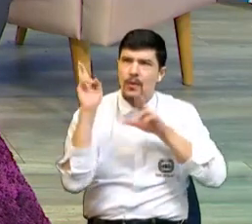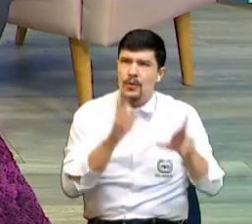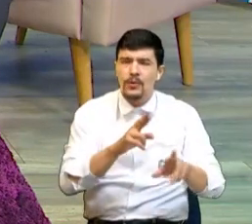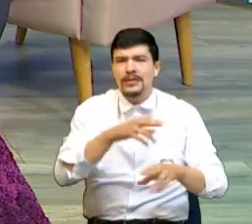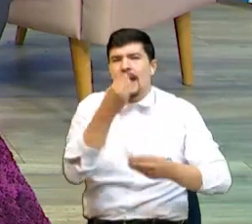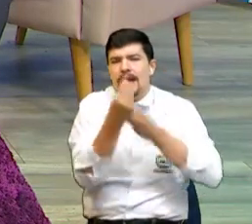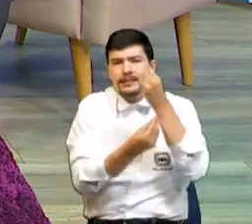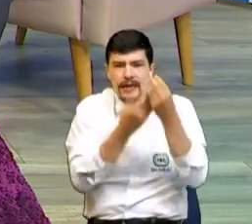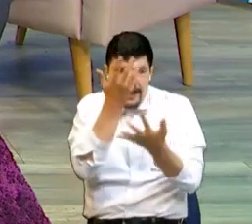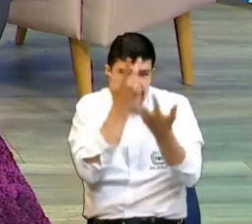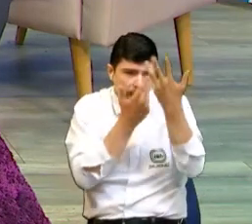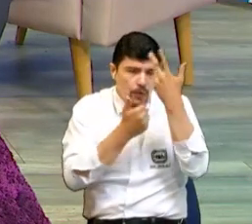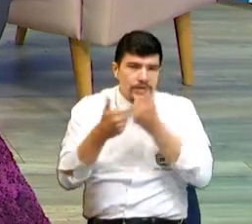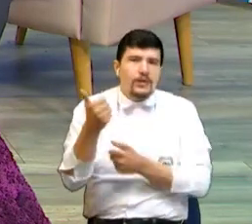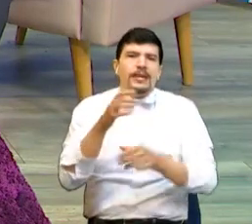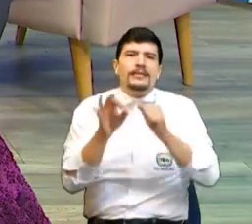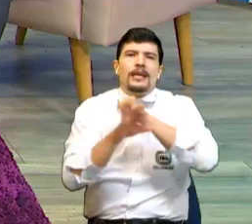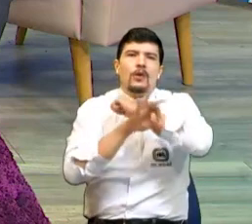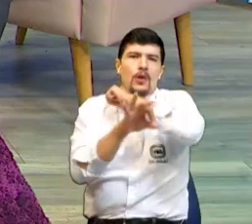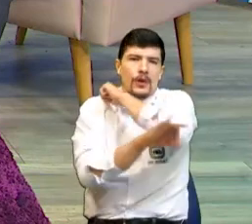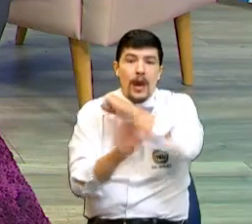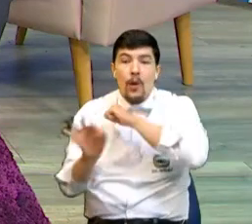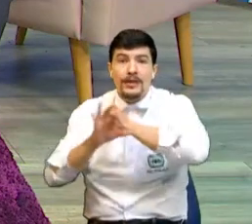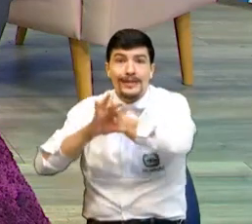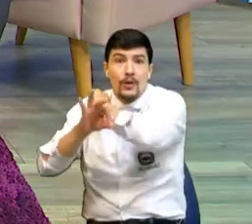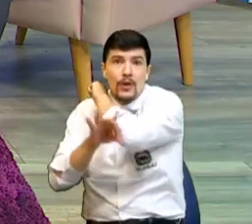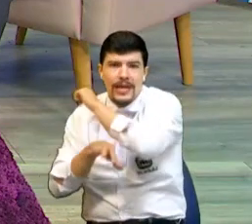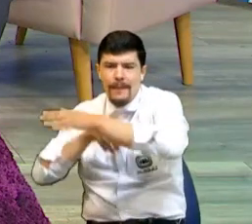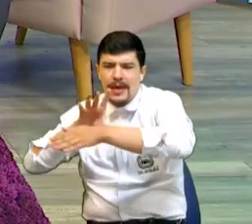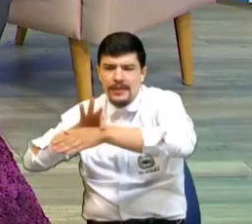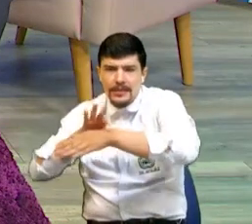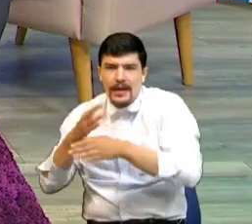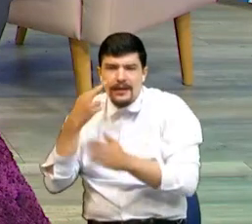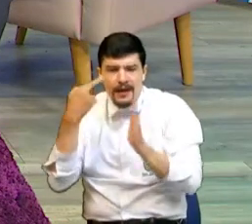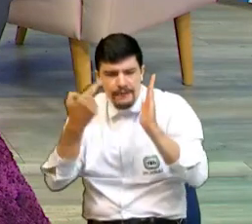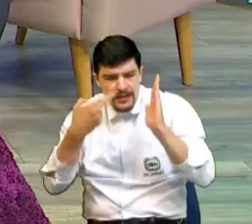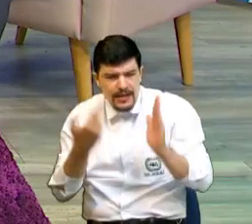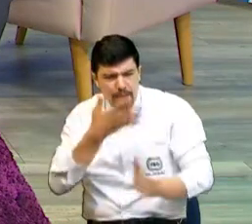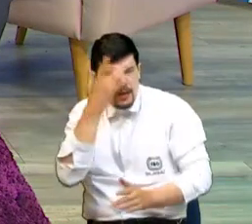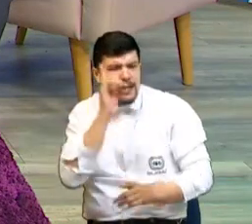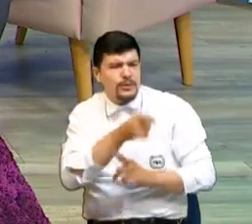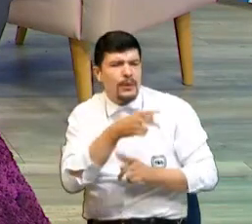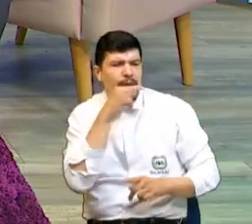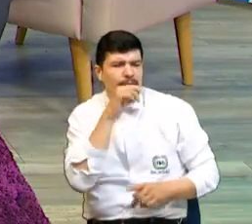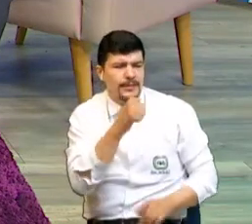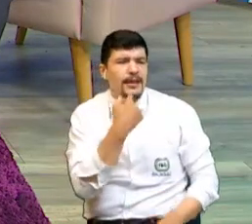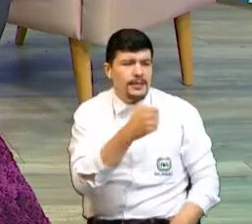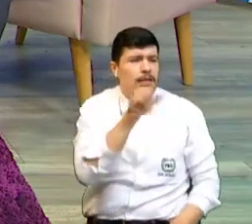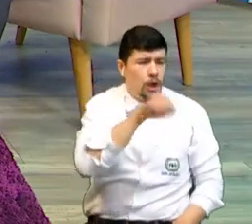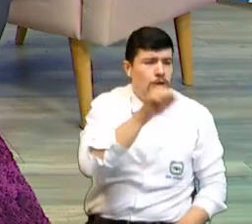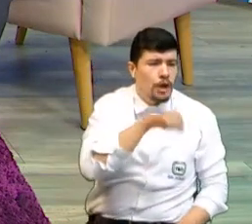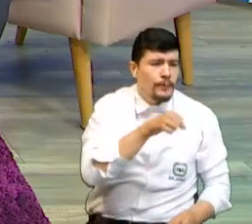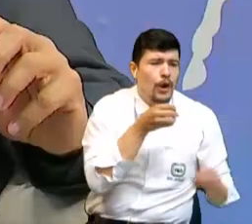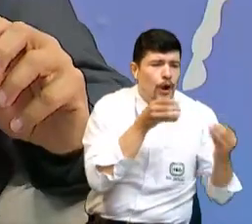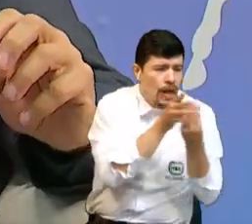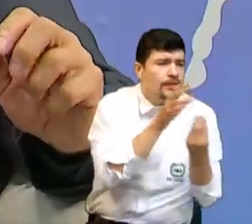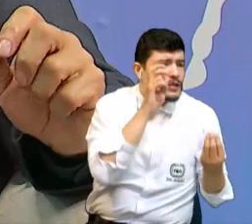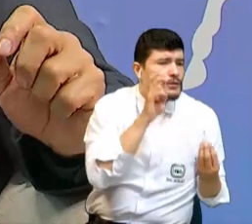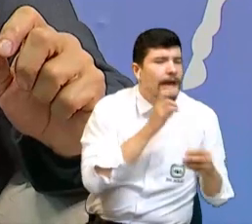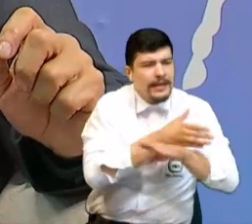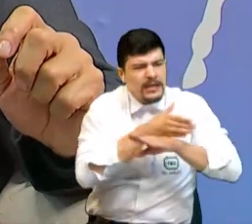de psicología o psiquiatría forense qué condujo a esa retractación, y mirar cuál de las dos versiones realmente se